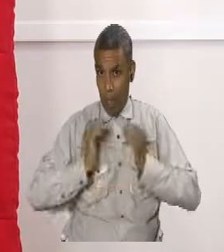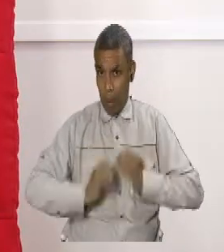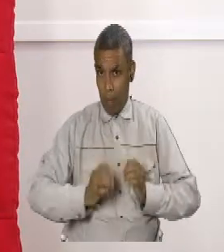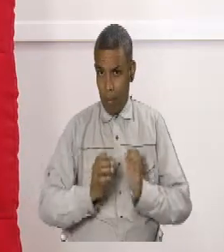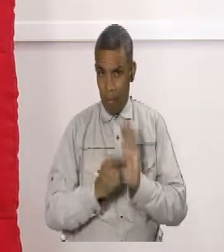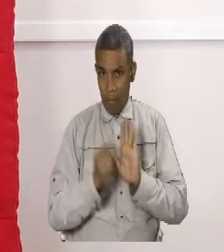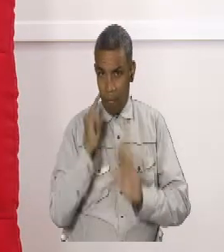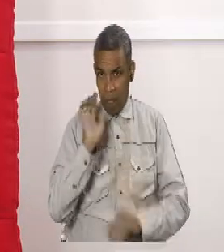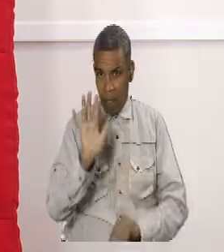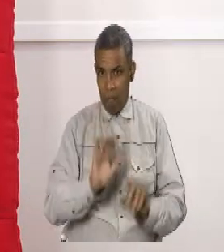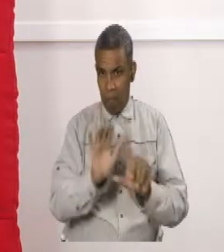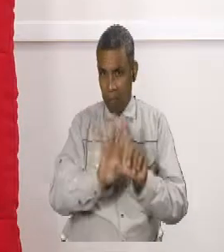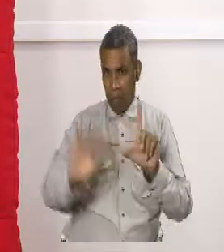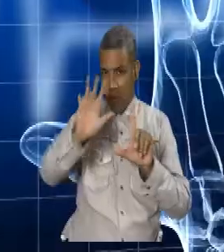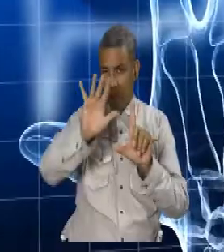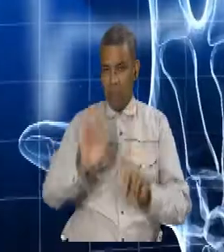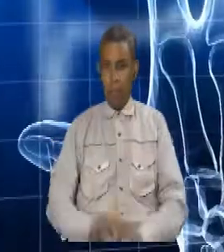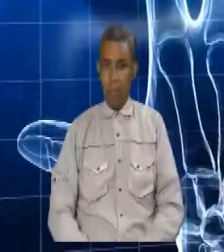ya regresamos.